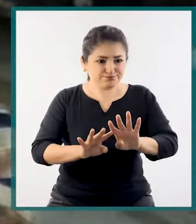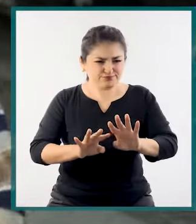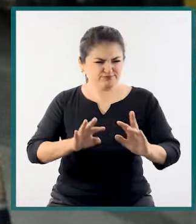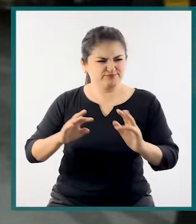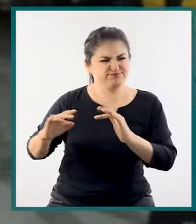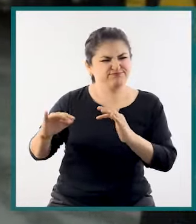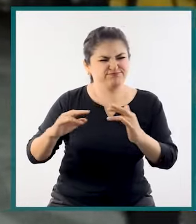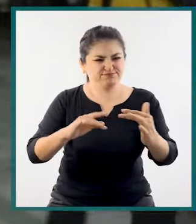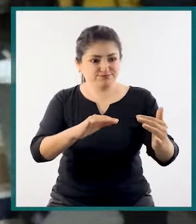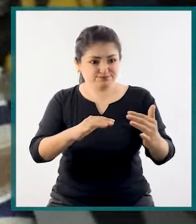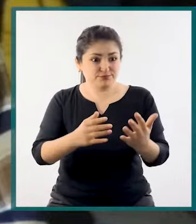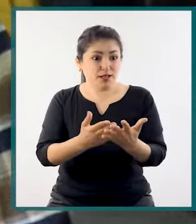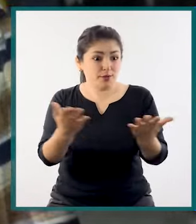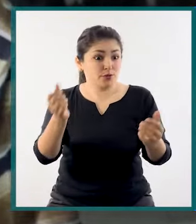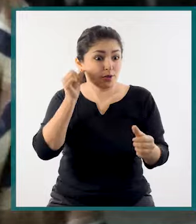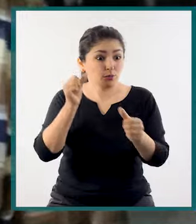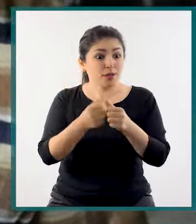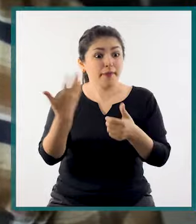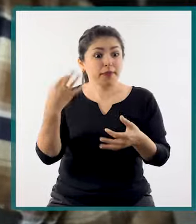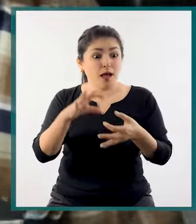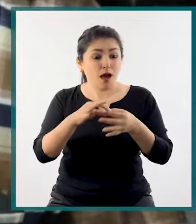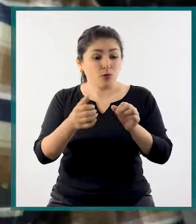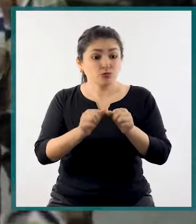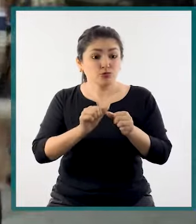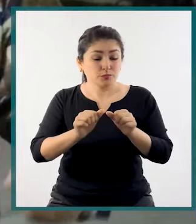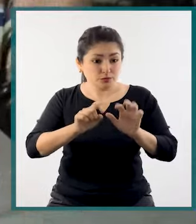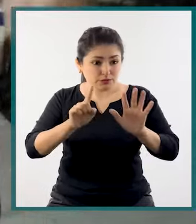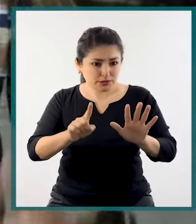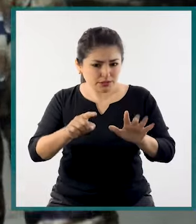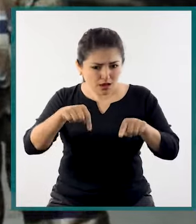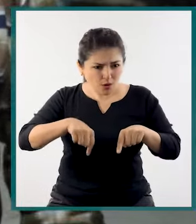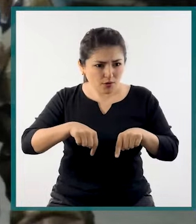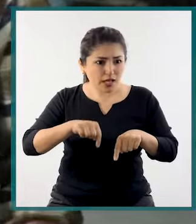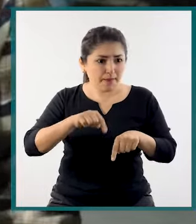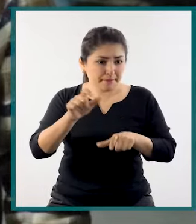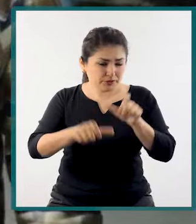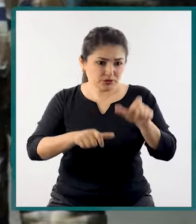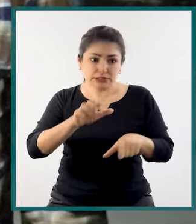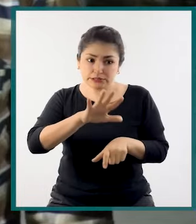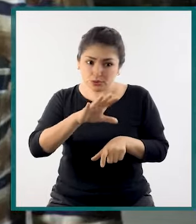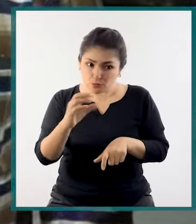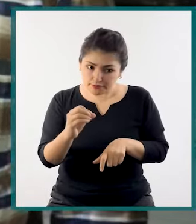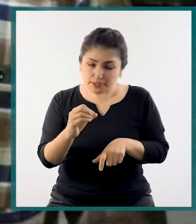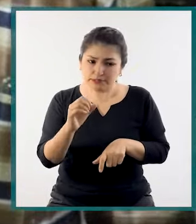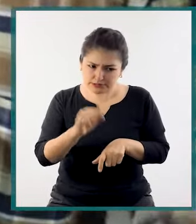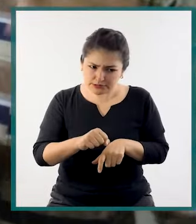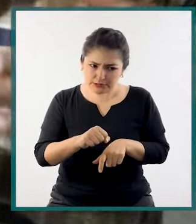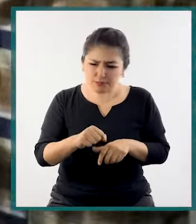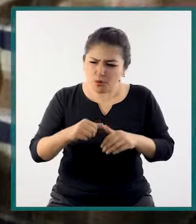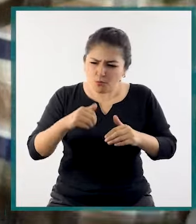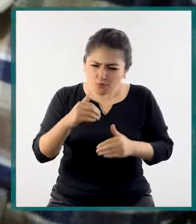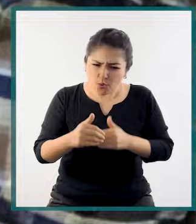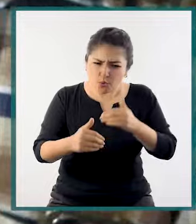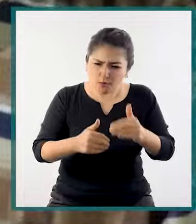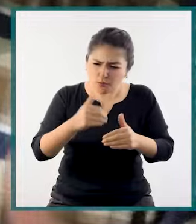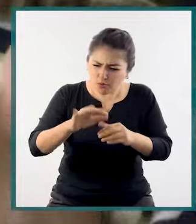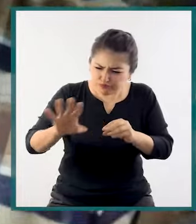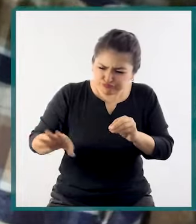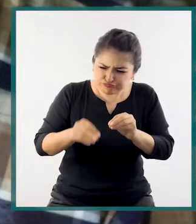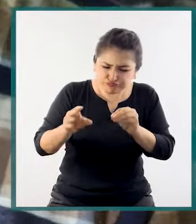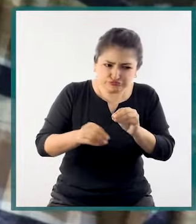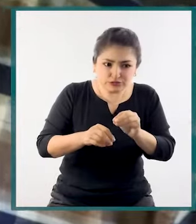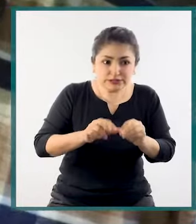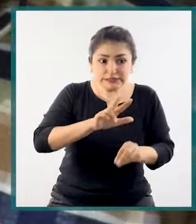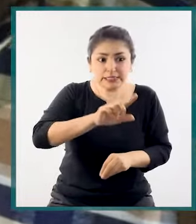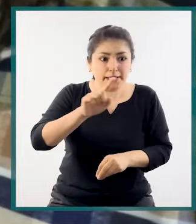deliberó en la batalla del 6 de agosto en Chacamarca. Hoy hemos sido 50 y así sucesivamente queremos llegar